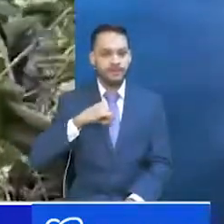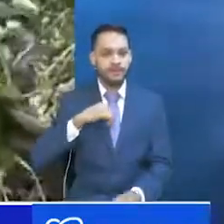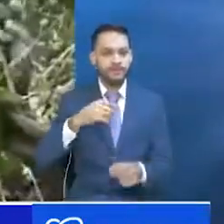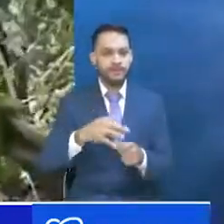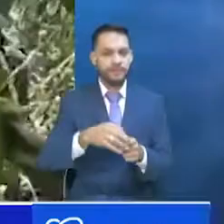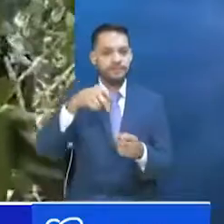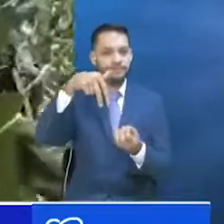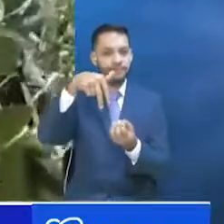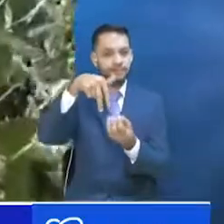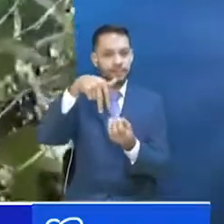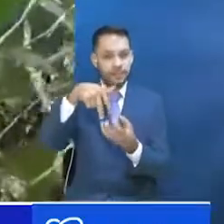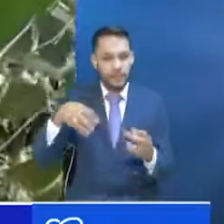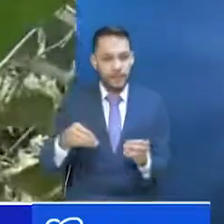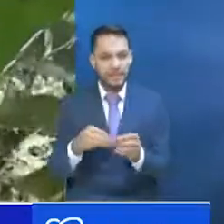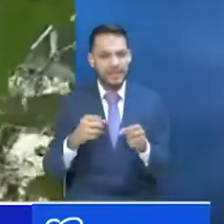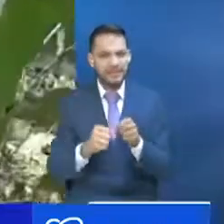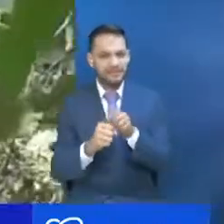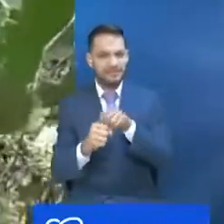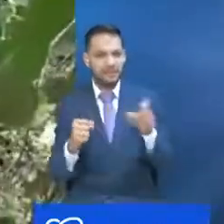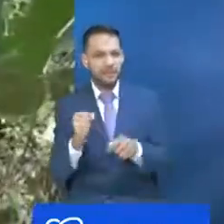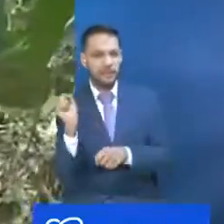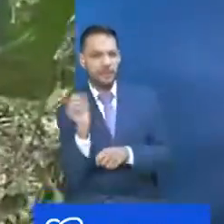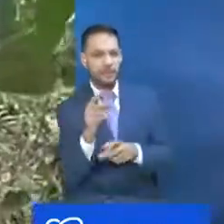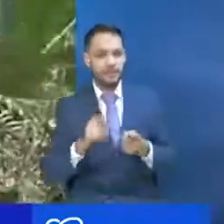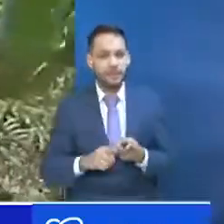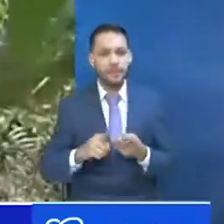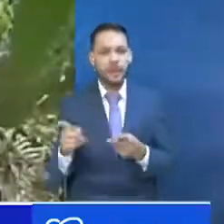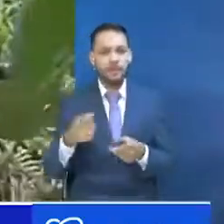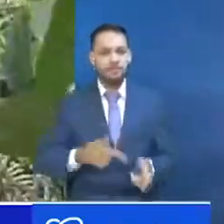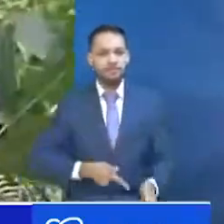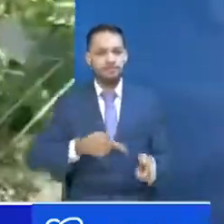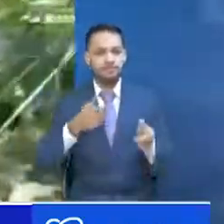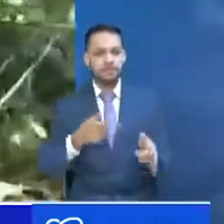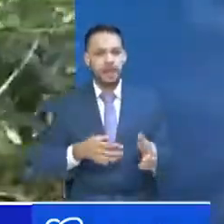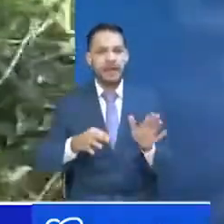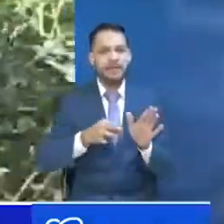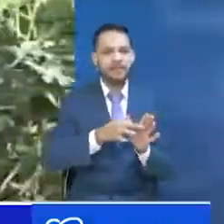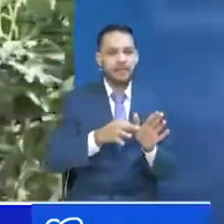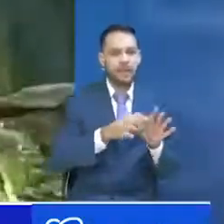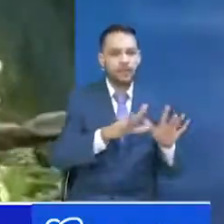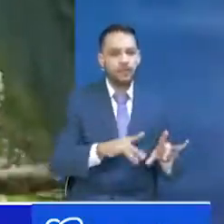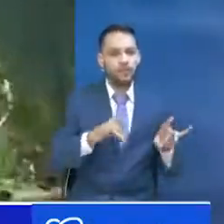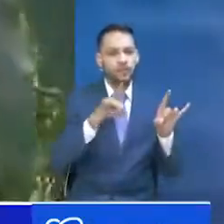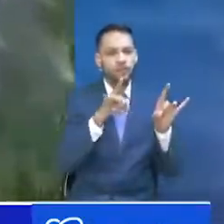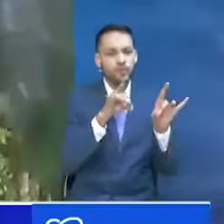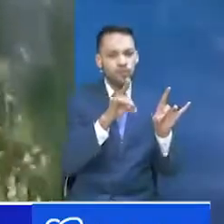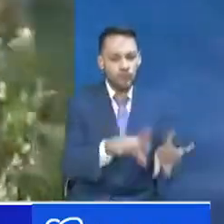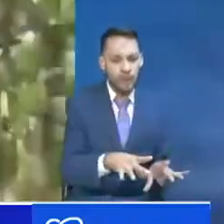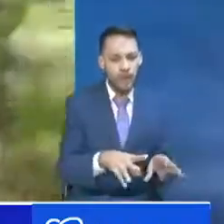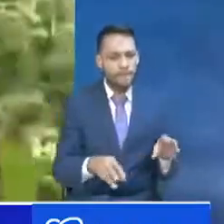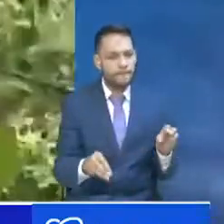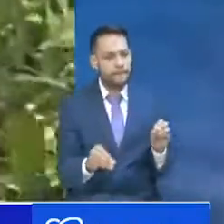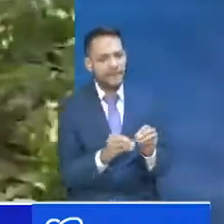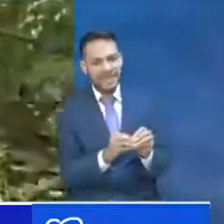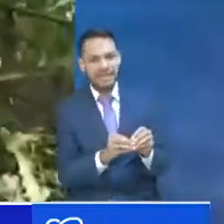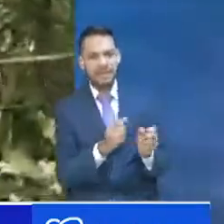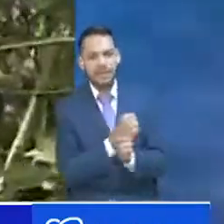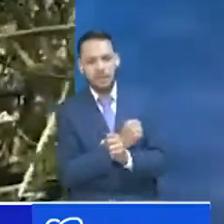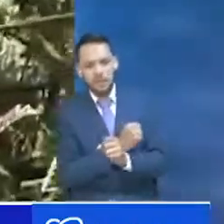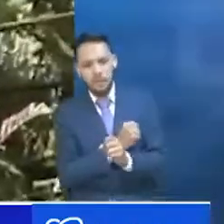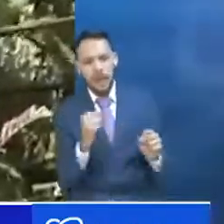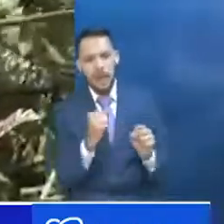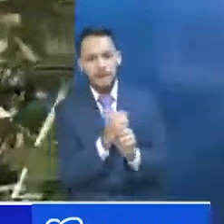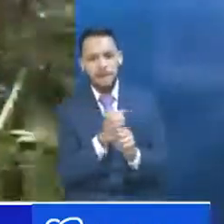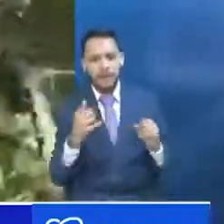antipersonas 7 granadas de mano una caneca con 25 kilos de anfo tres escopetas 10 metros de mecha de seguridad 3 metros de cordón detonante